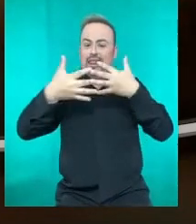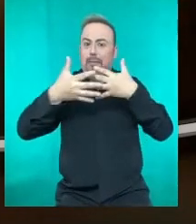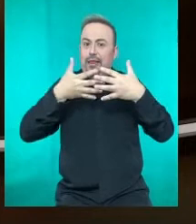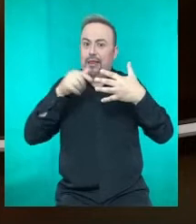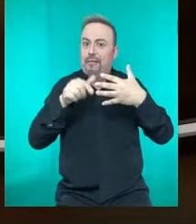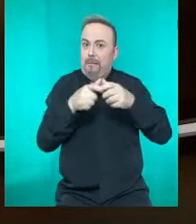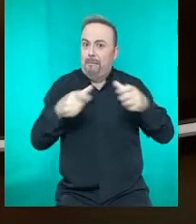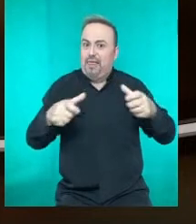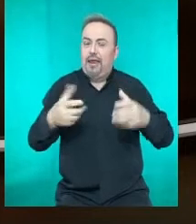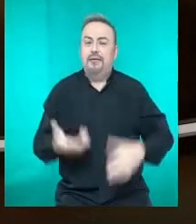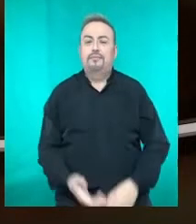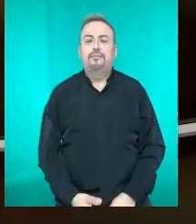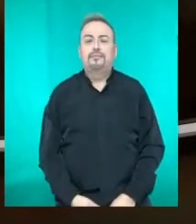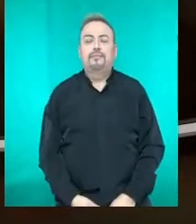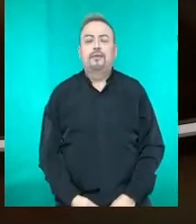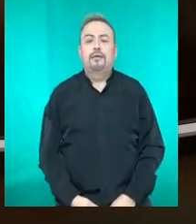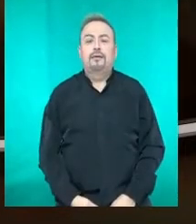madera.